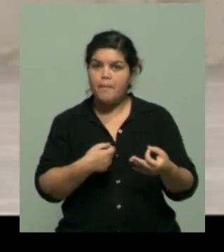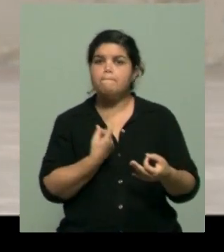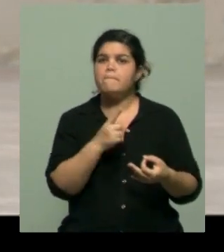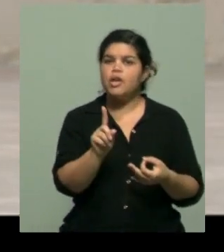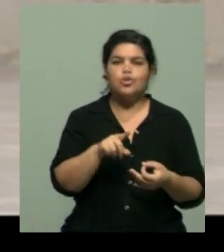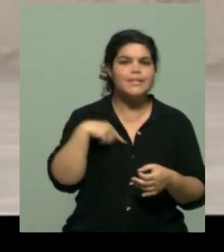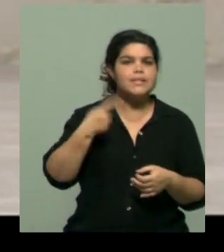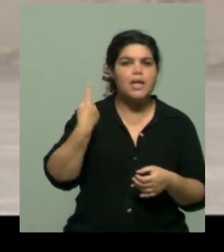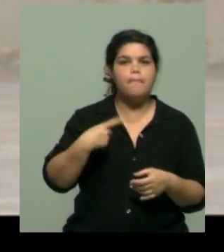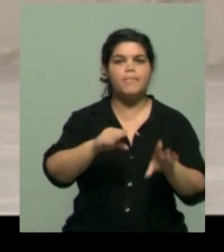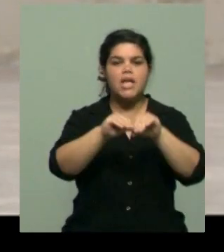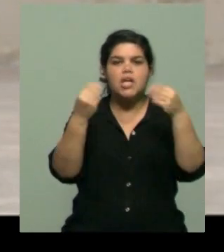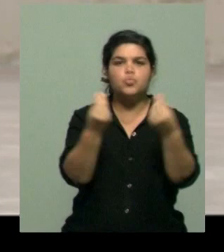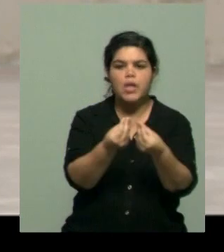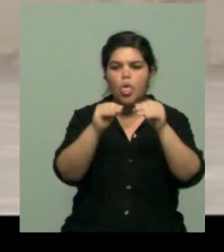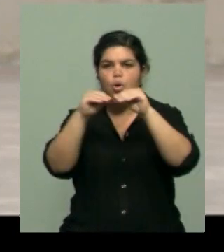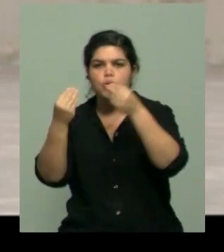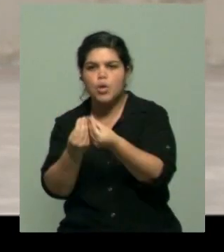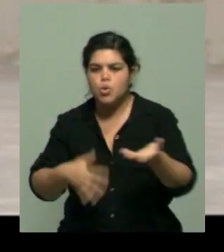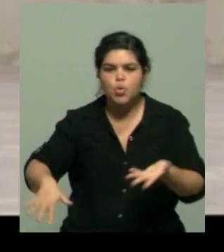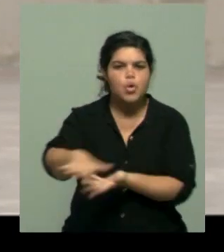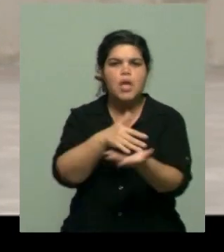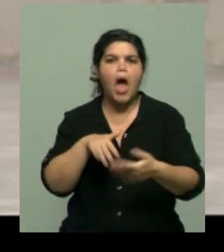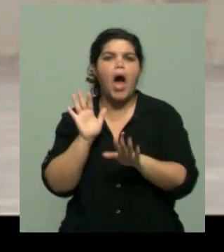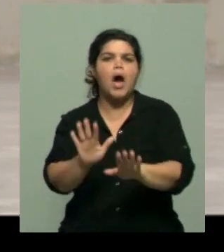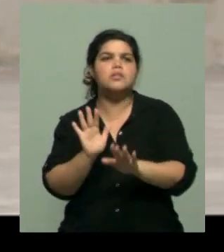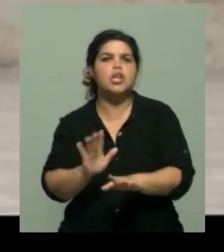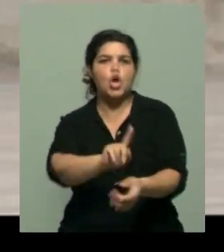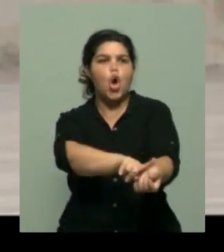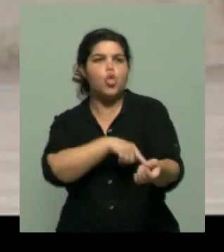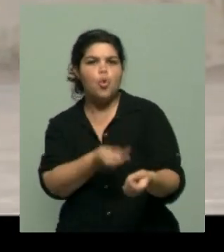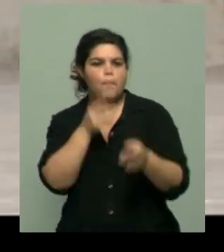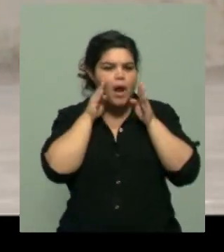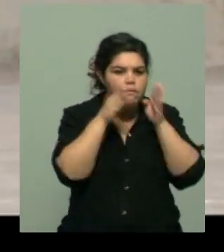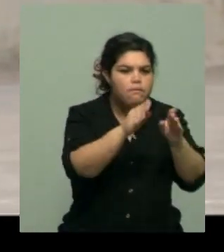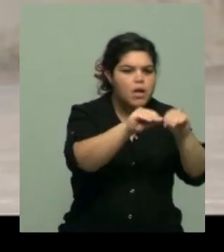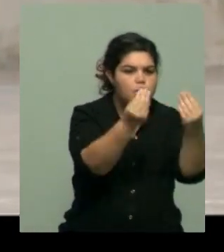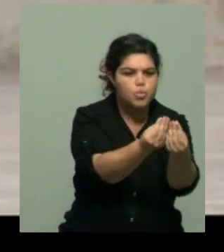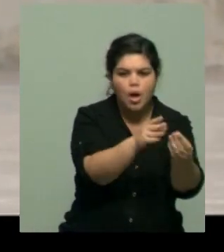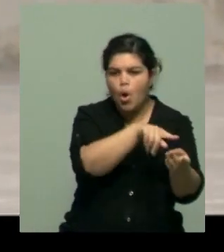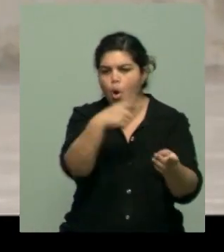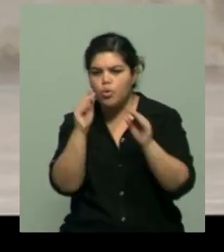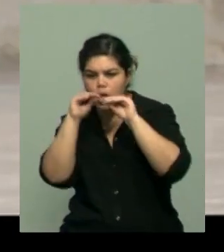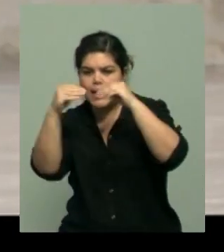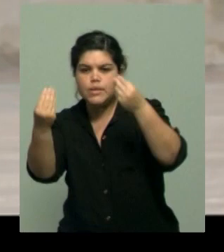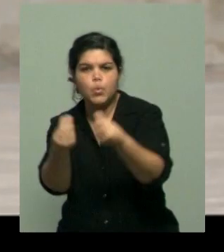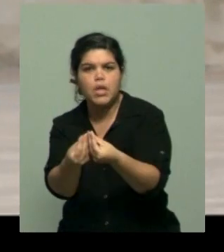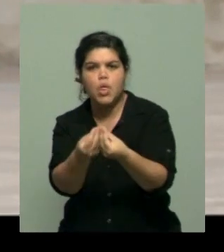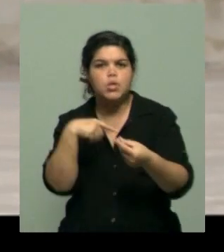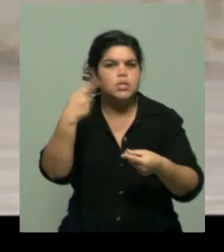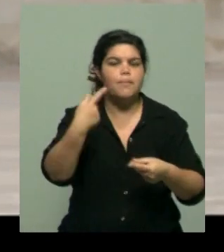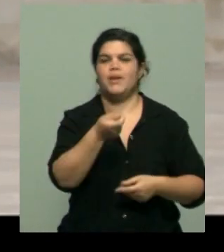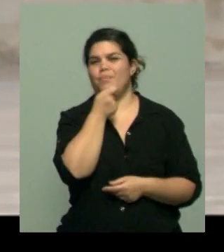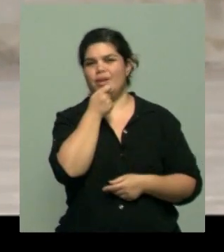sociedad muy resultadista, por así decirlo, porque vemos los resultados según mediciones de calidad, en donde, por ejemplo, los